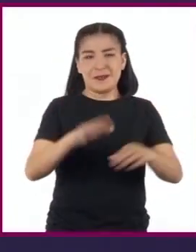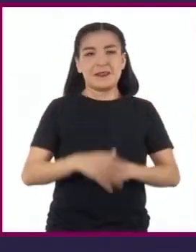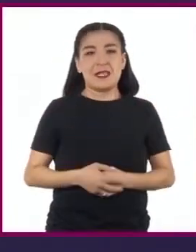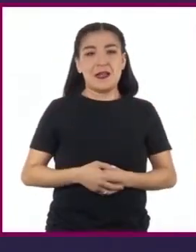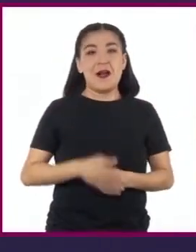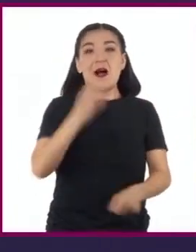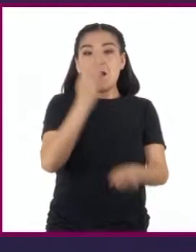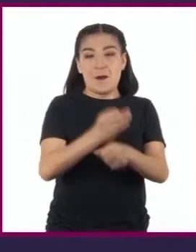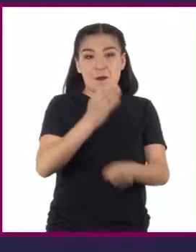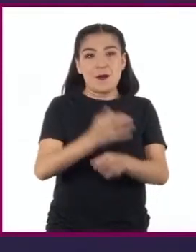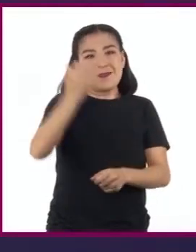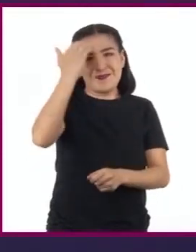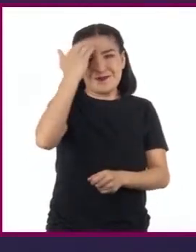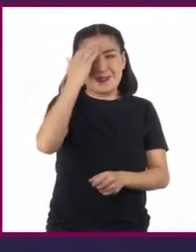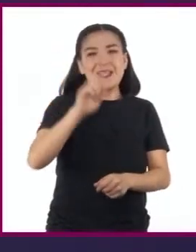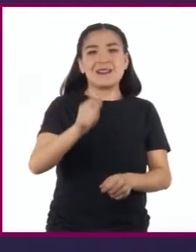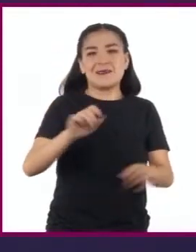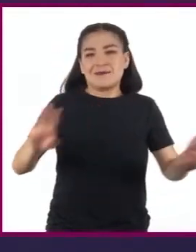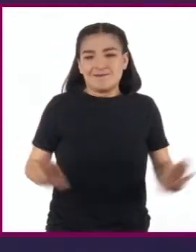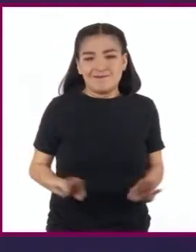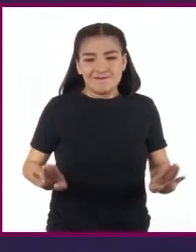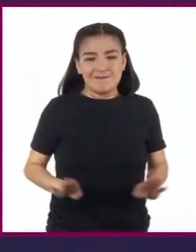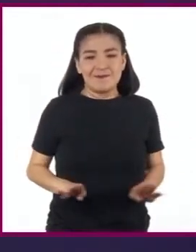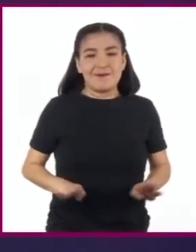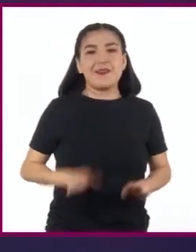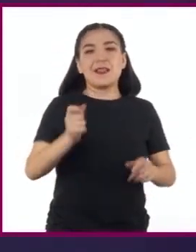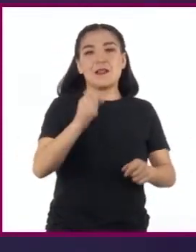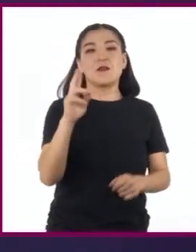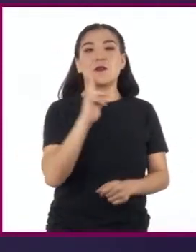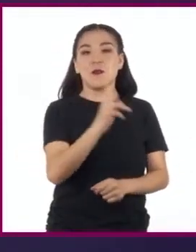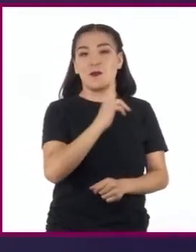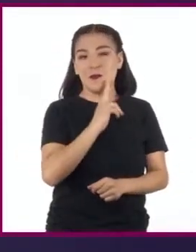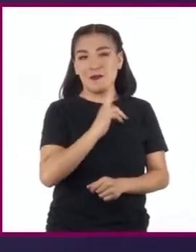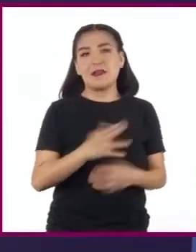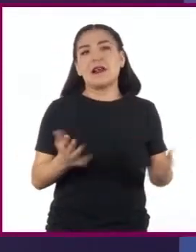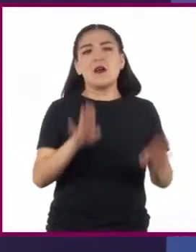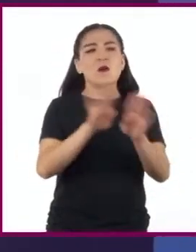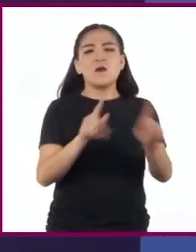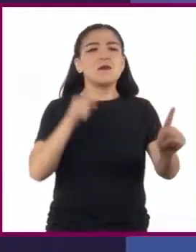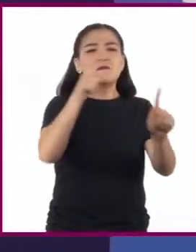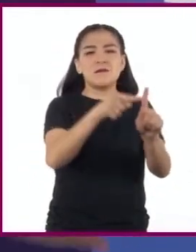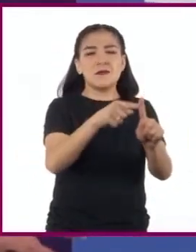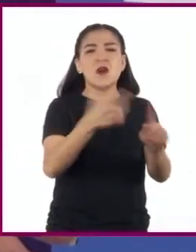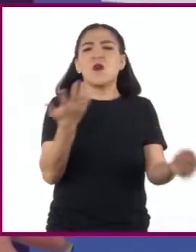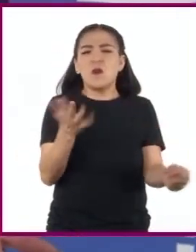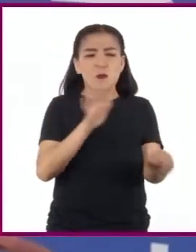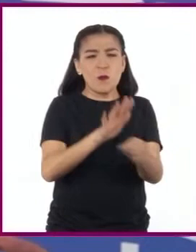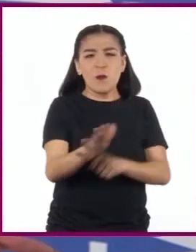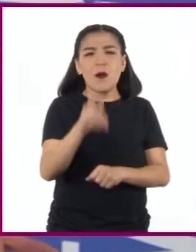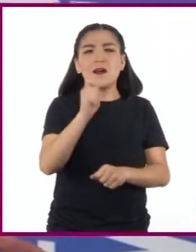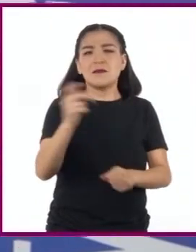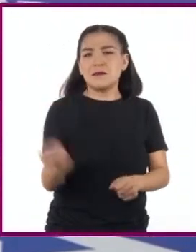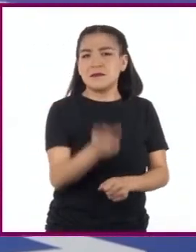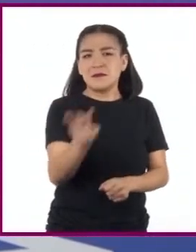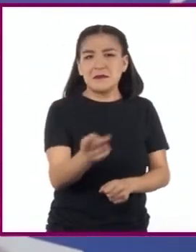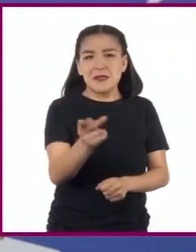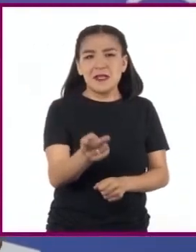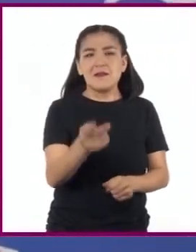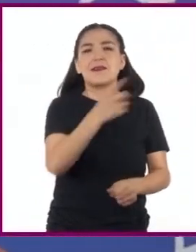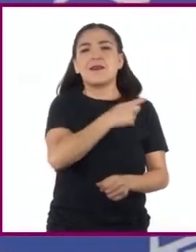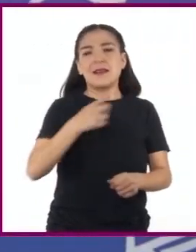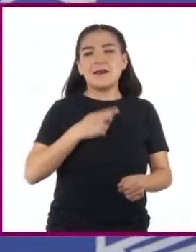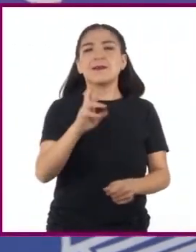Ahora que conocemos las características de la noticia, identifiquemos cuáles son las preguntas que